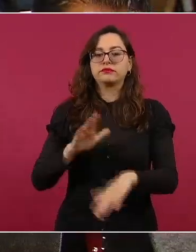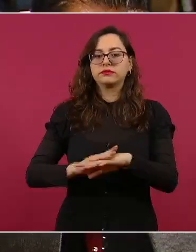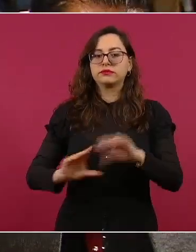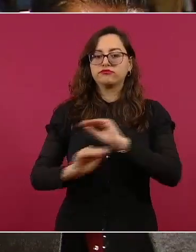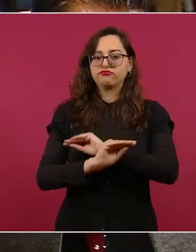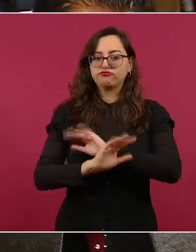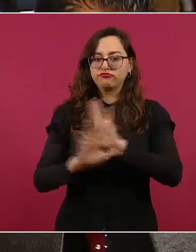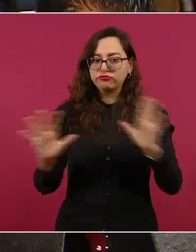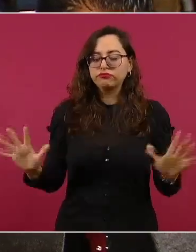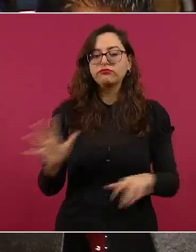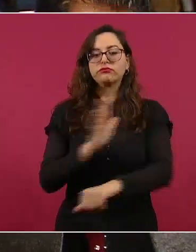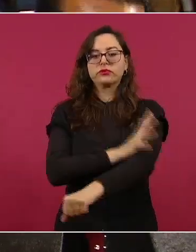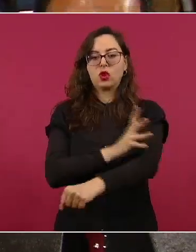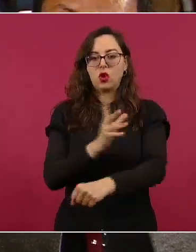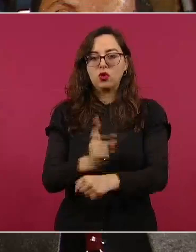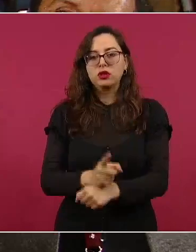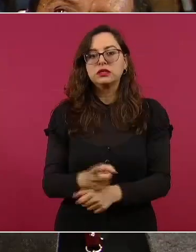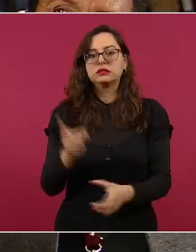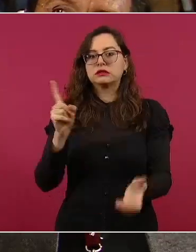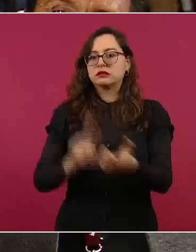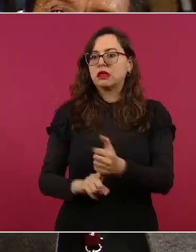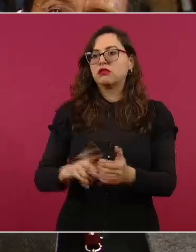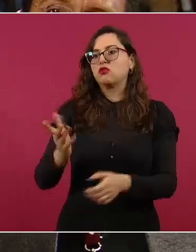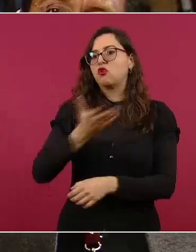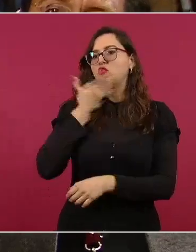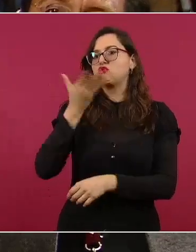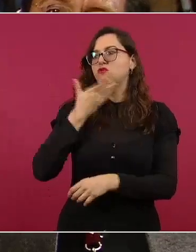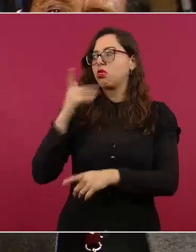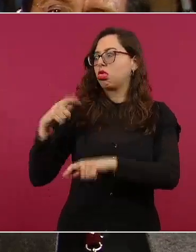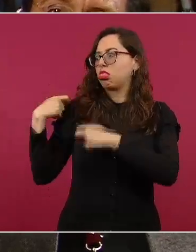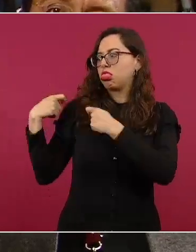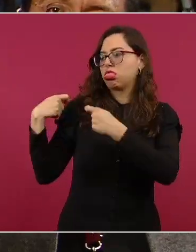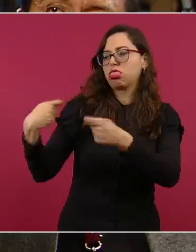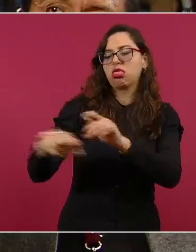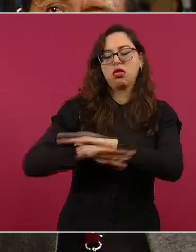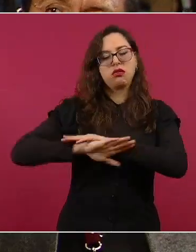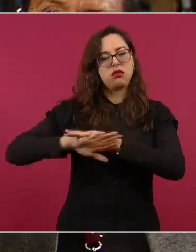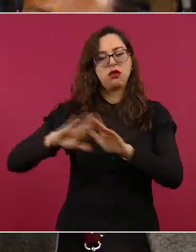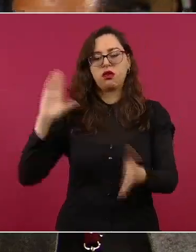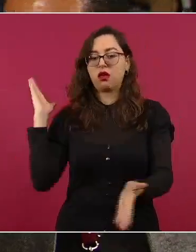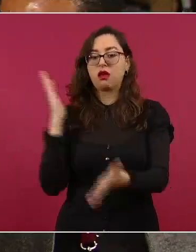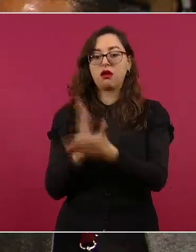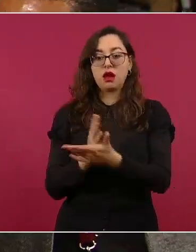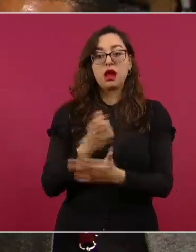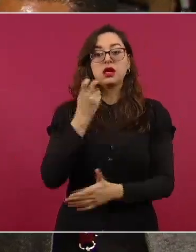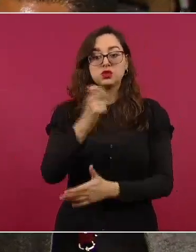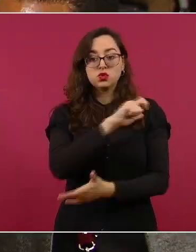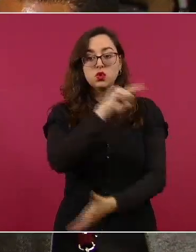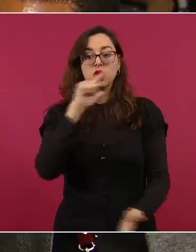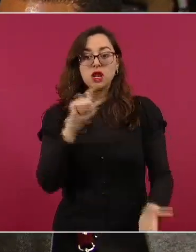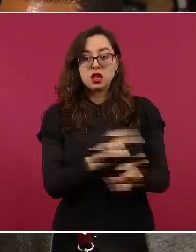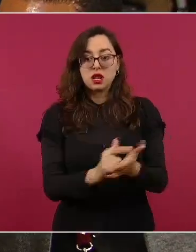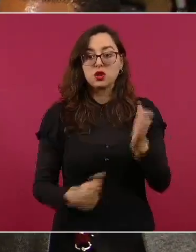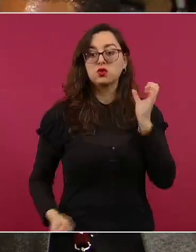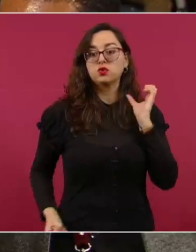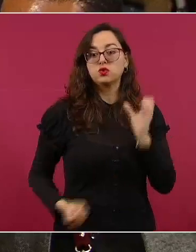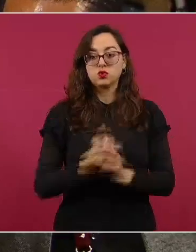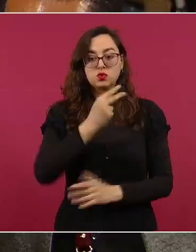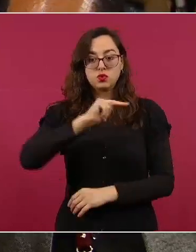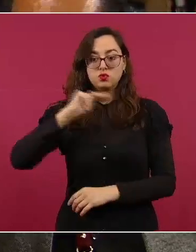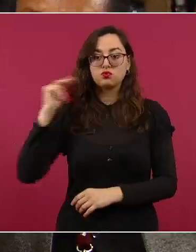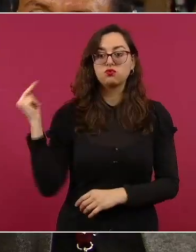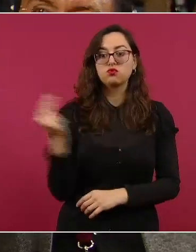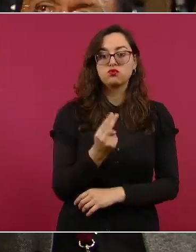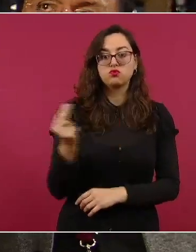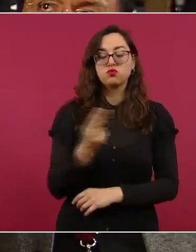y la erradicación de los vicios que se heredaron de administraciones pasadas. Es necesario contar con esta ley porque los riesgos que enfrentamos